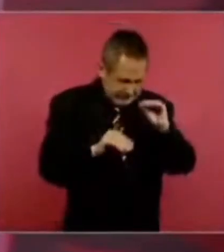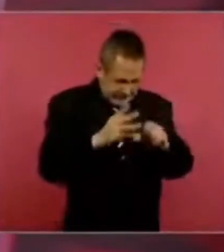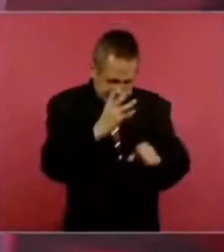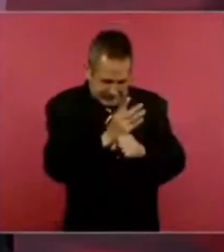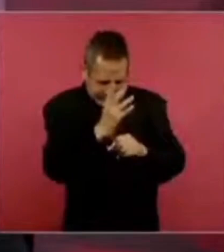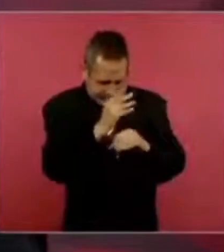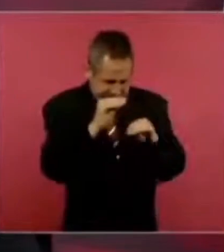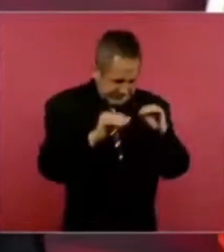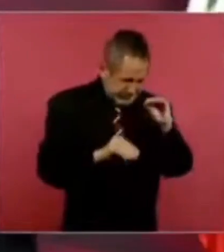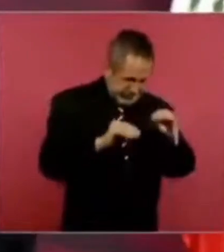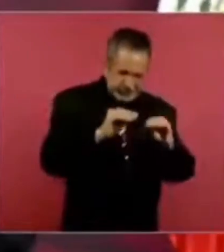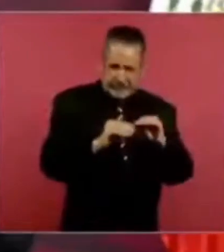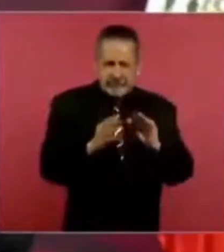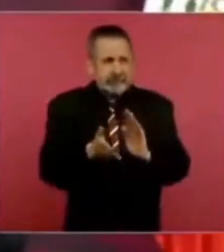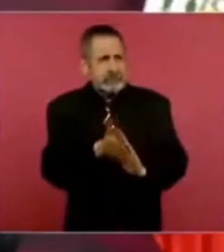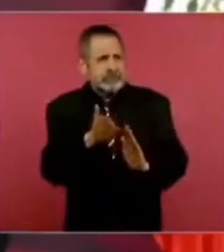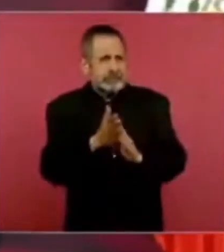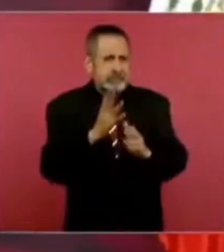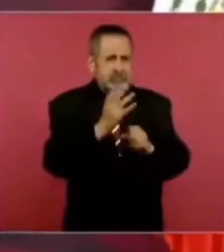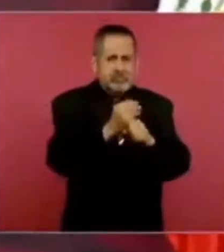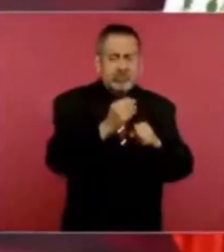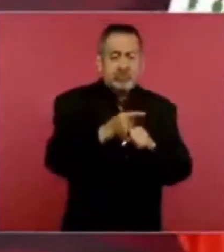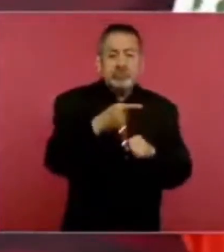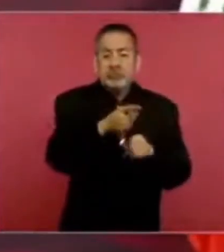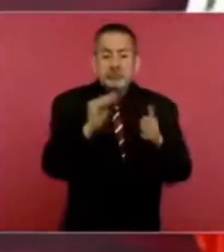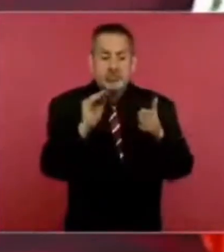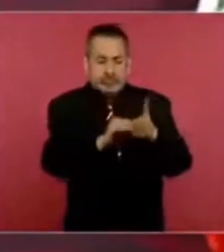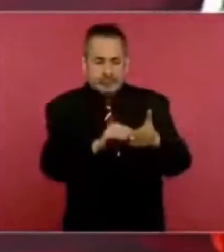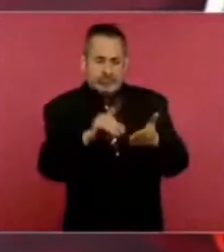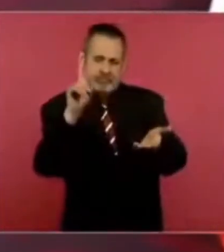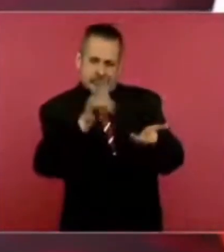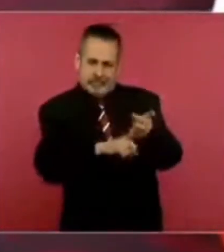Le pusieron unos estabilizadores.